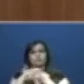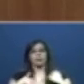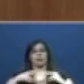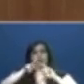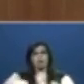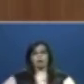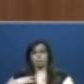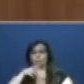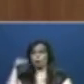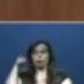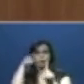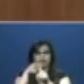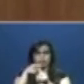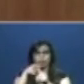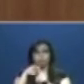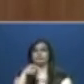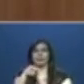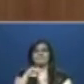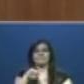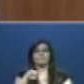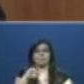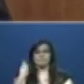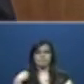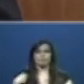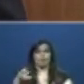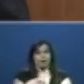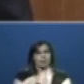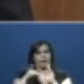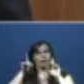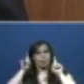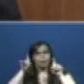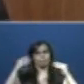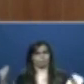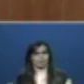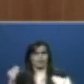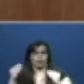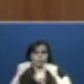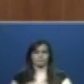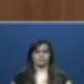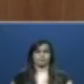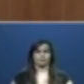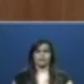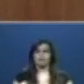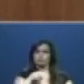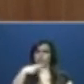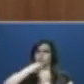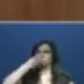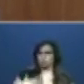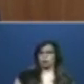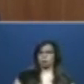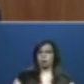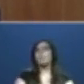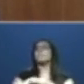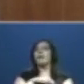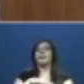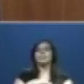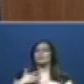objetivo final quiere ser precisamente la mejora de la calidad de la enseñanza unos buenos resultados que se basan sobre todo en nuestros